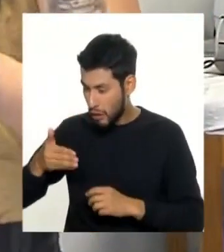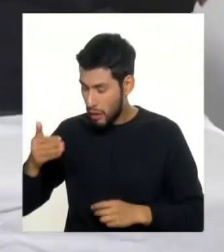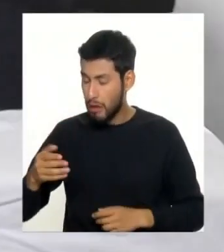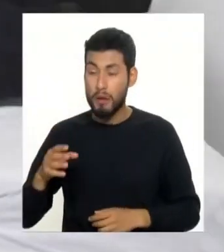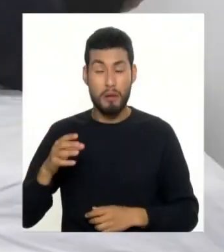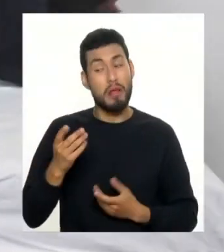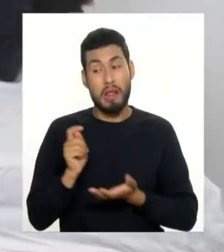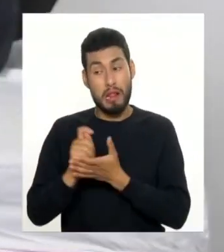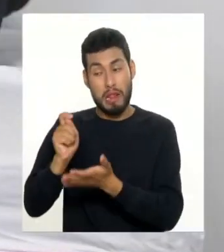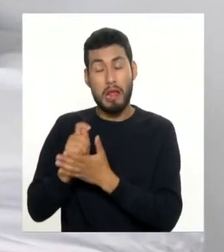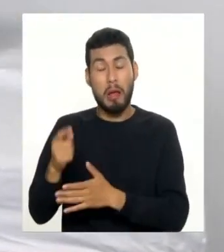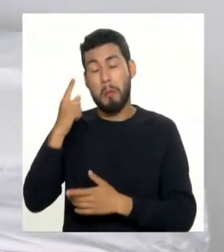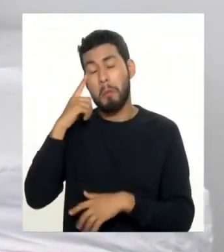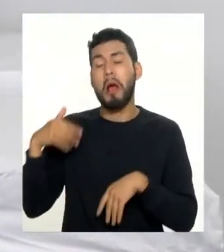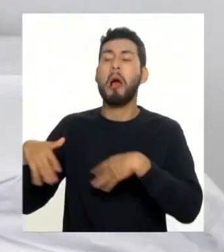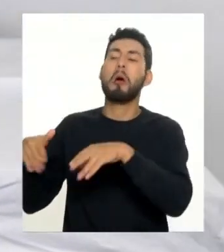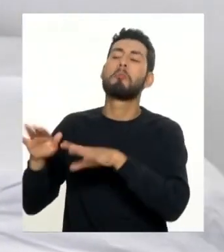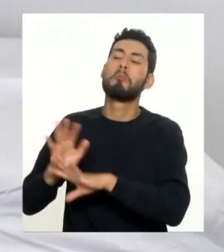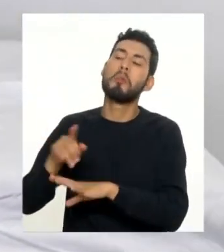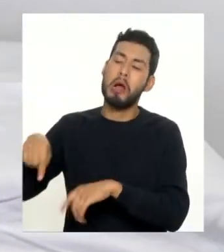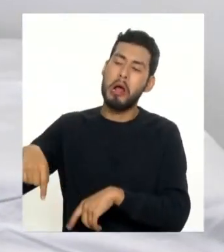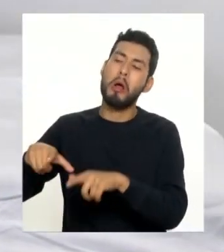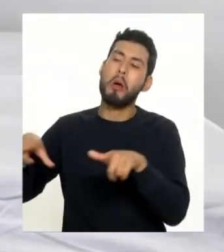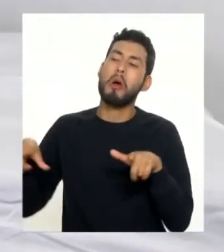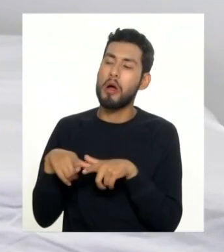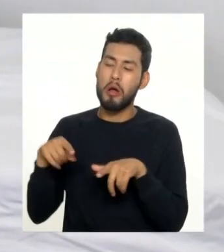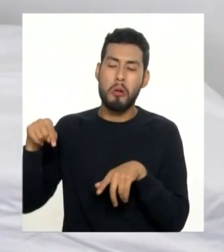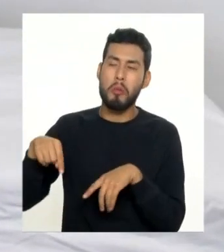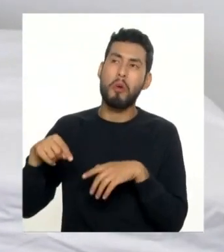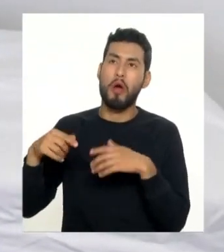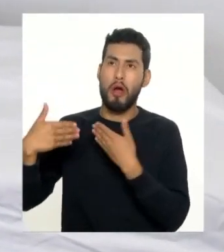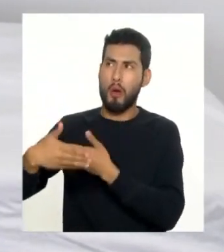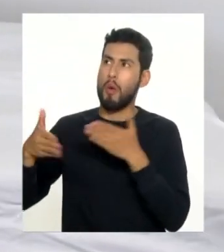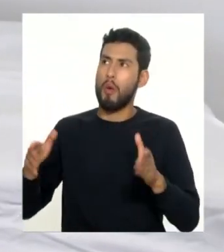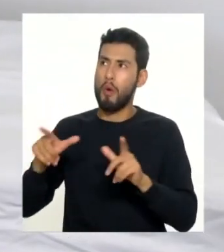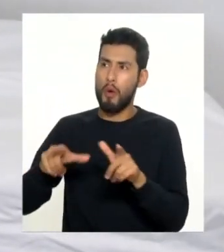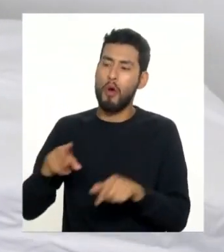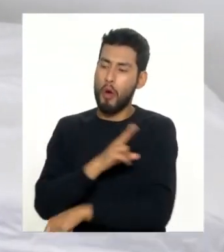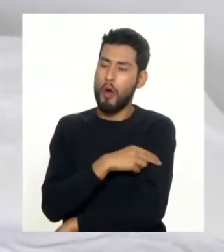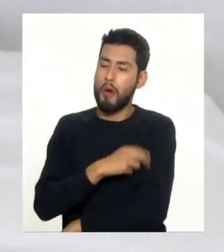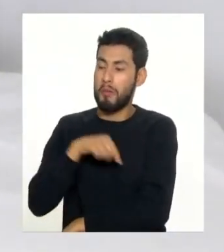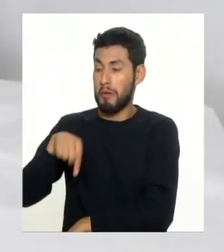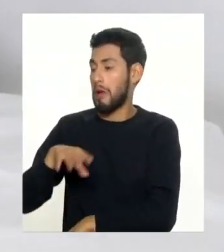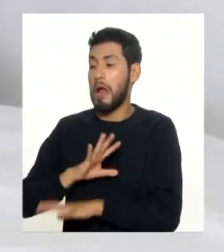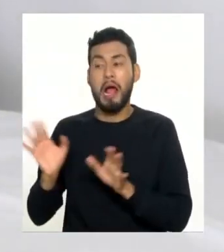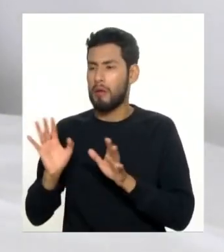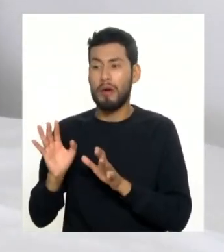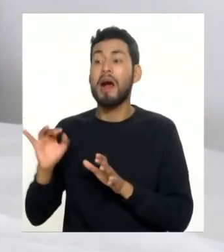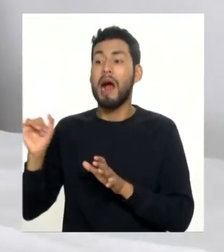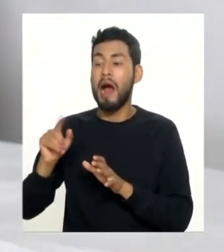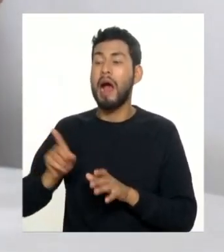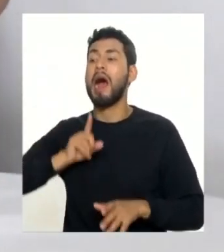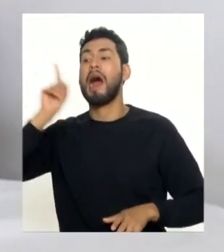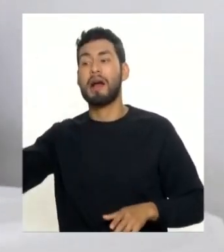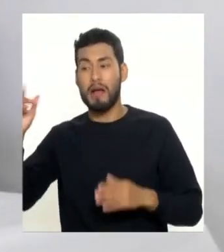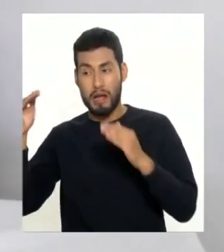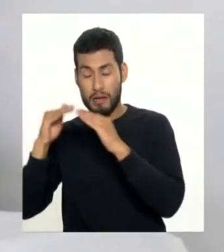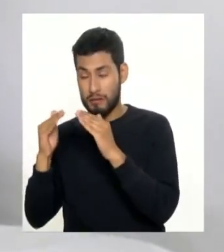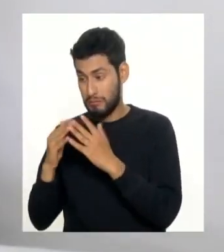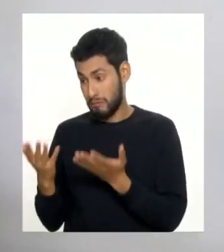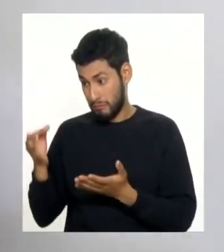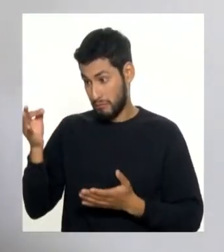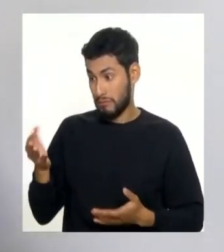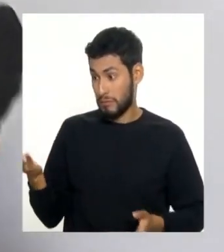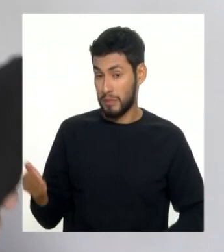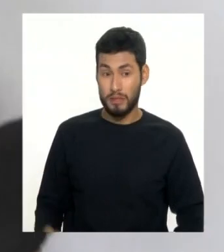la terapia no solamente queda en el sitio, ¿no? O en el lugar de rehabilitación, sino también se extiende a la casa,